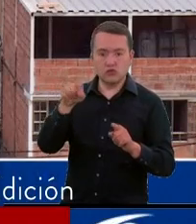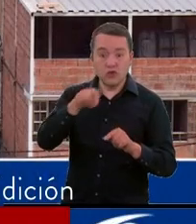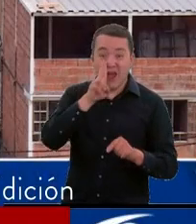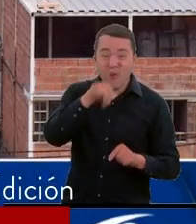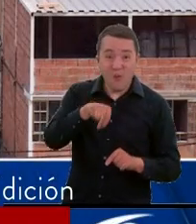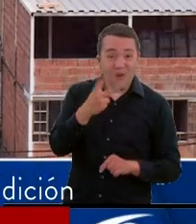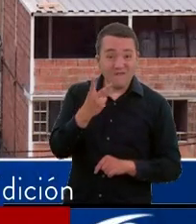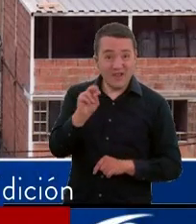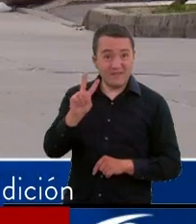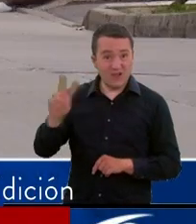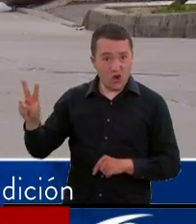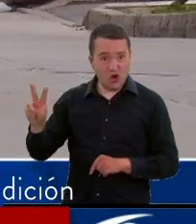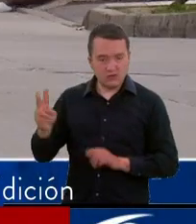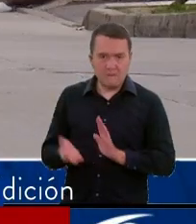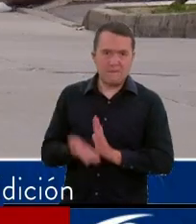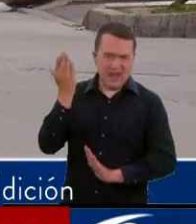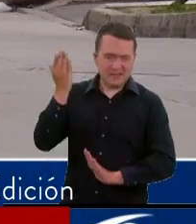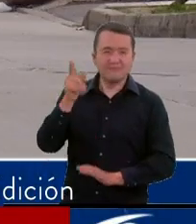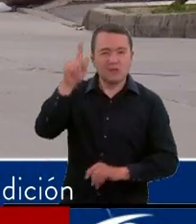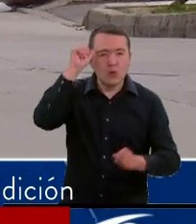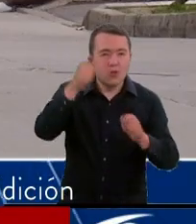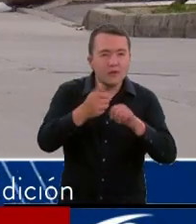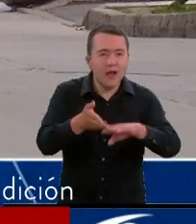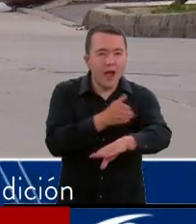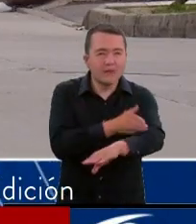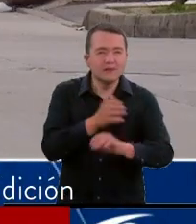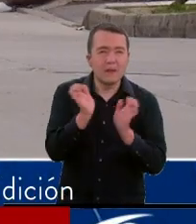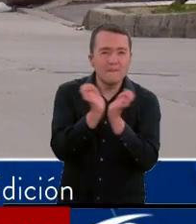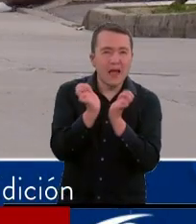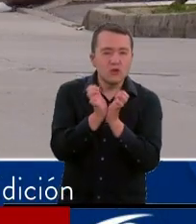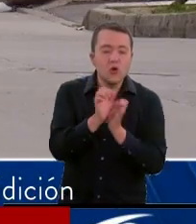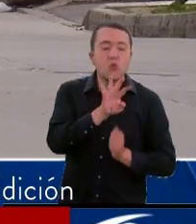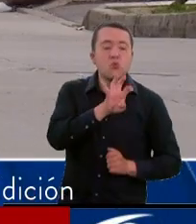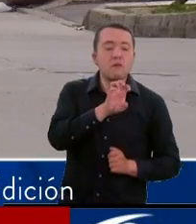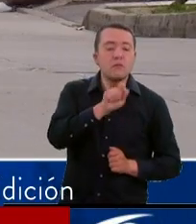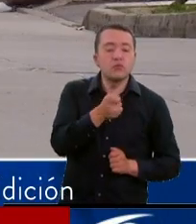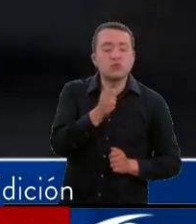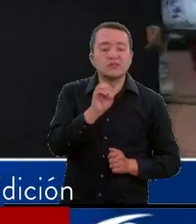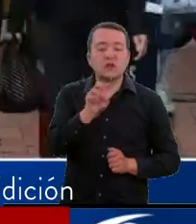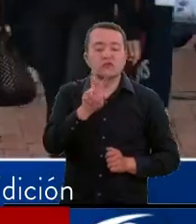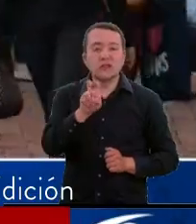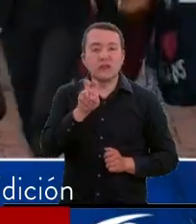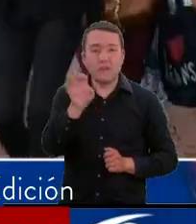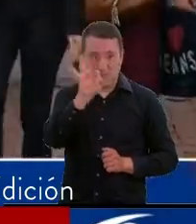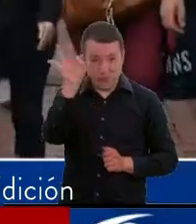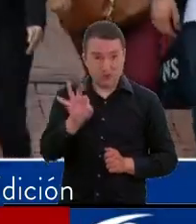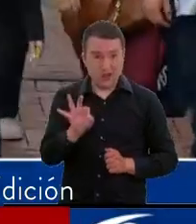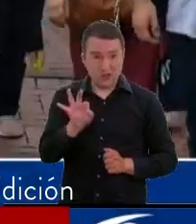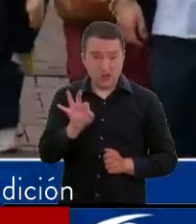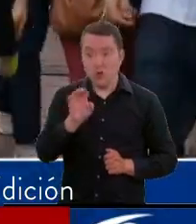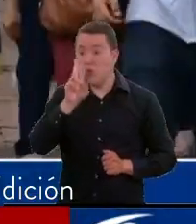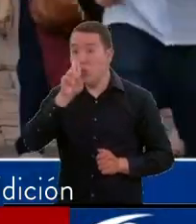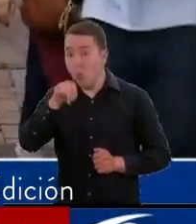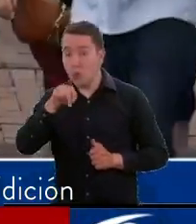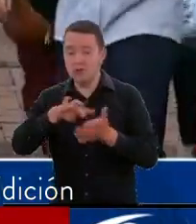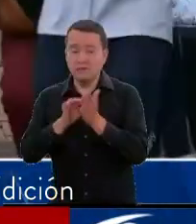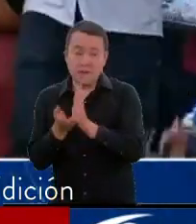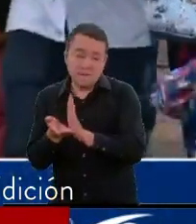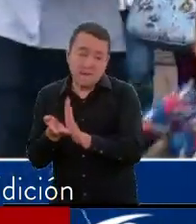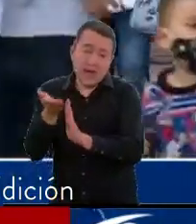nivel anualizado, recordemos que en mayo llegábamos a 9,07%. En junio esta cifra también creció y llegó